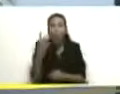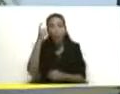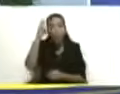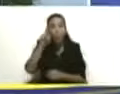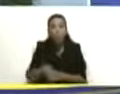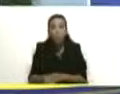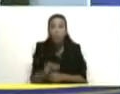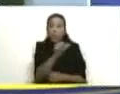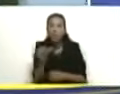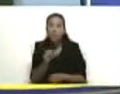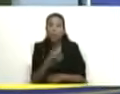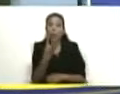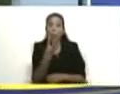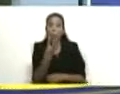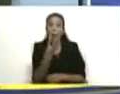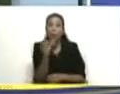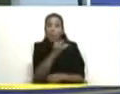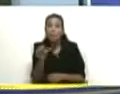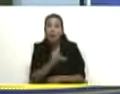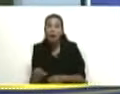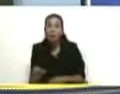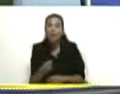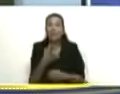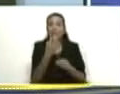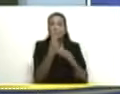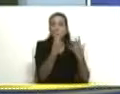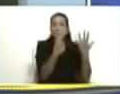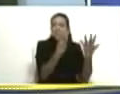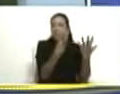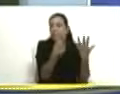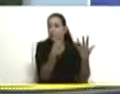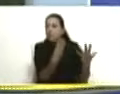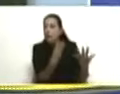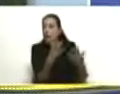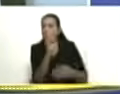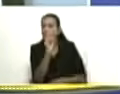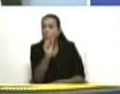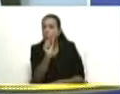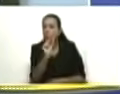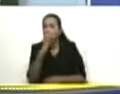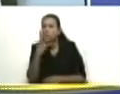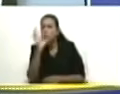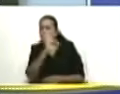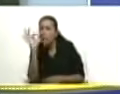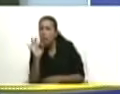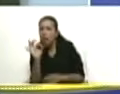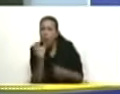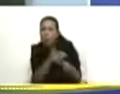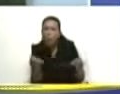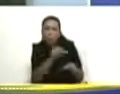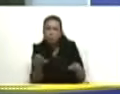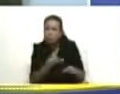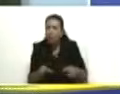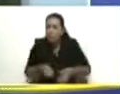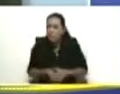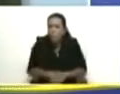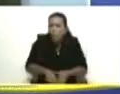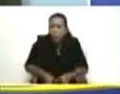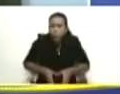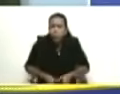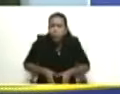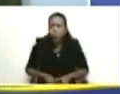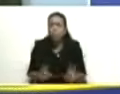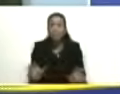No, por semana. No, no, no. Por semana. 0.8 promedio. 4.5 por semana, uh-huh, prácticamente. Sí.